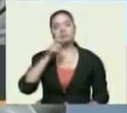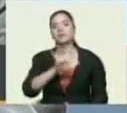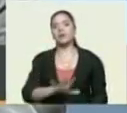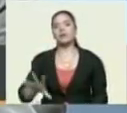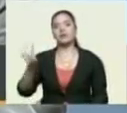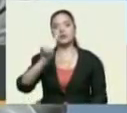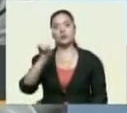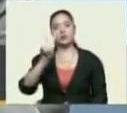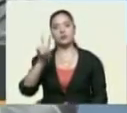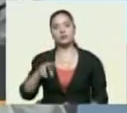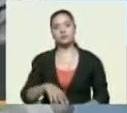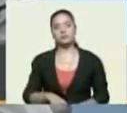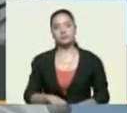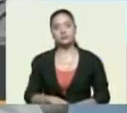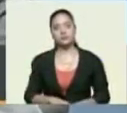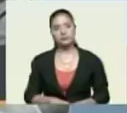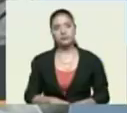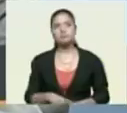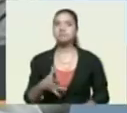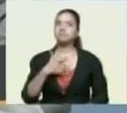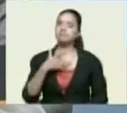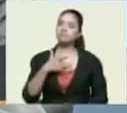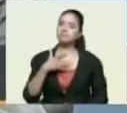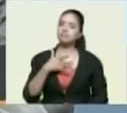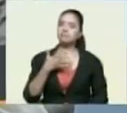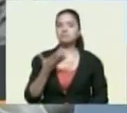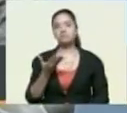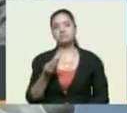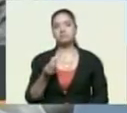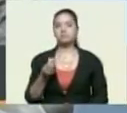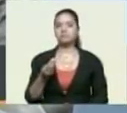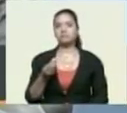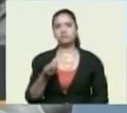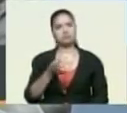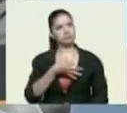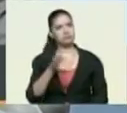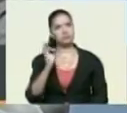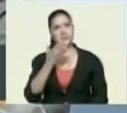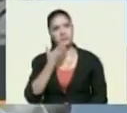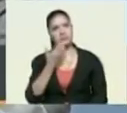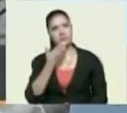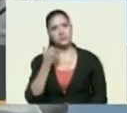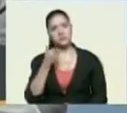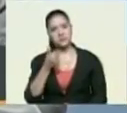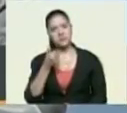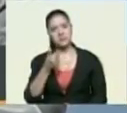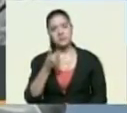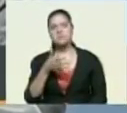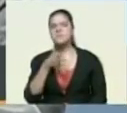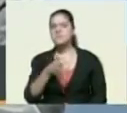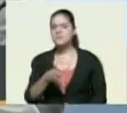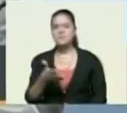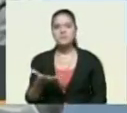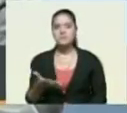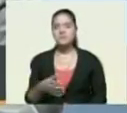nación, sentimos que, bueno, es lo más idóneo para